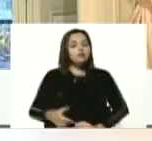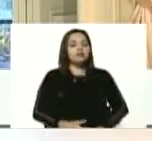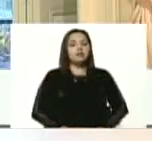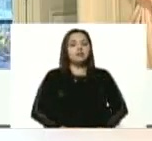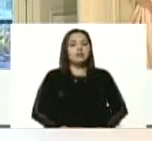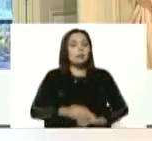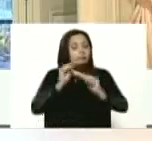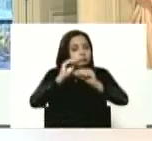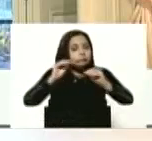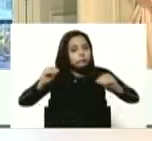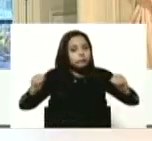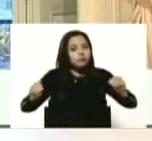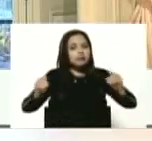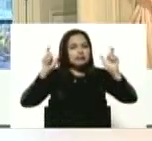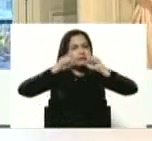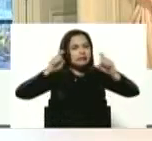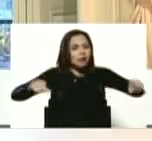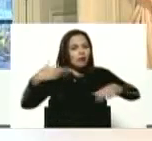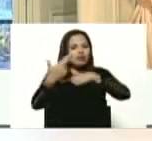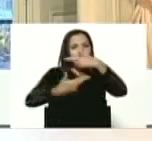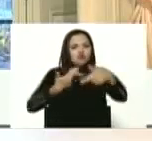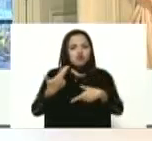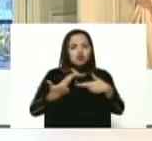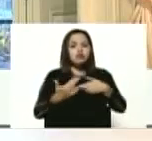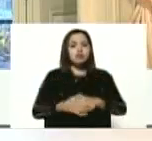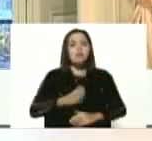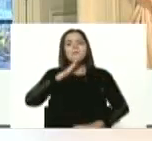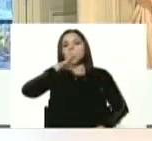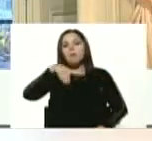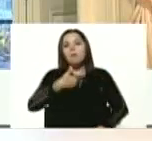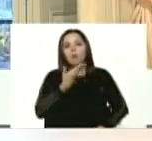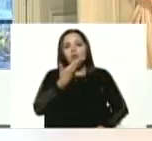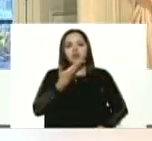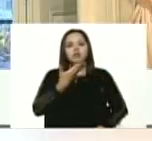Estado, preparemos a la revolución para poder